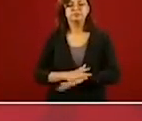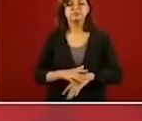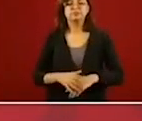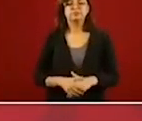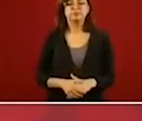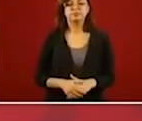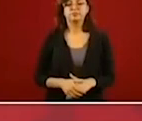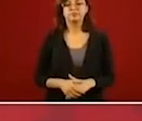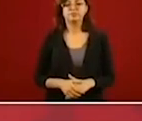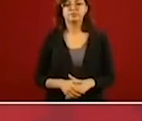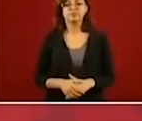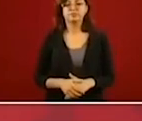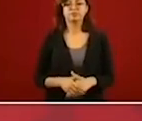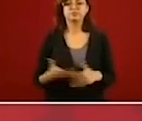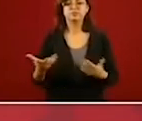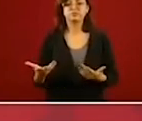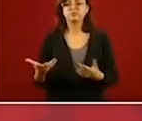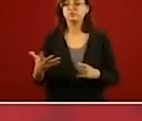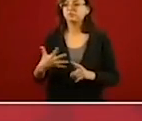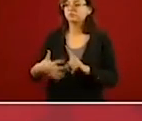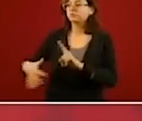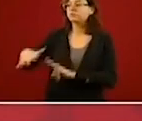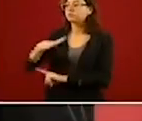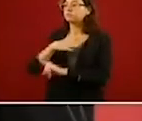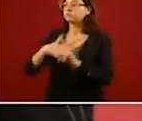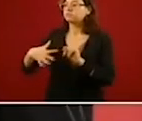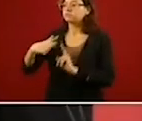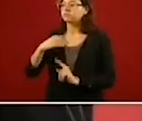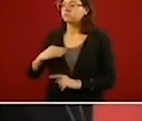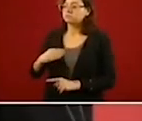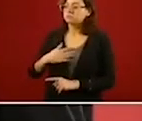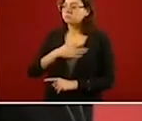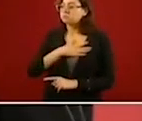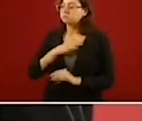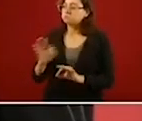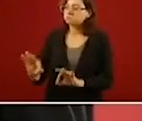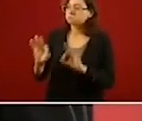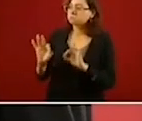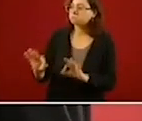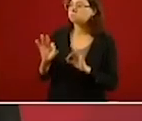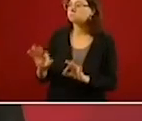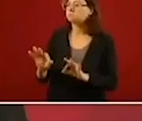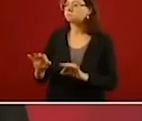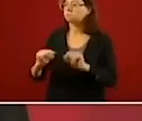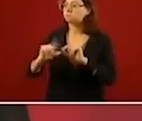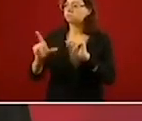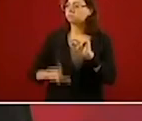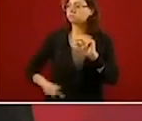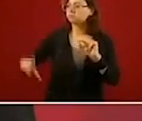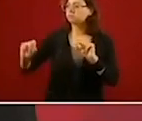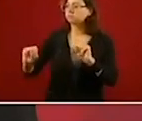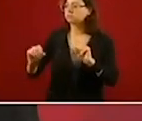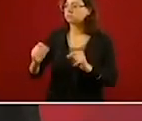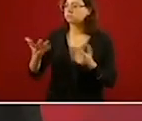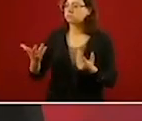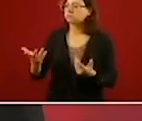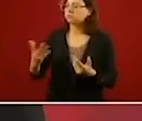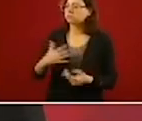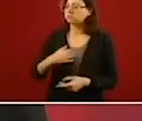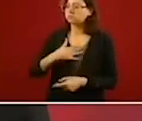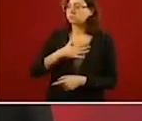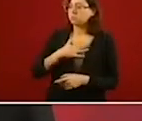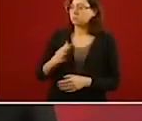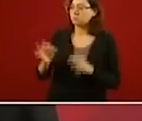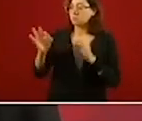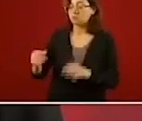tenemos bienestar en méxico en nuestra sociedad y como tengo otros datos